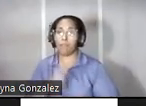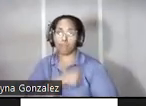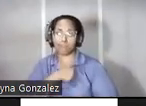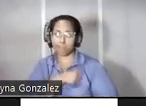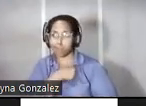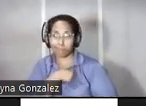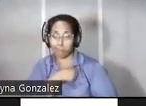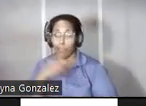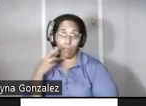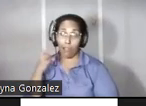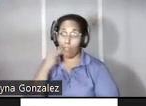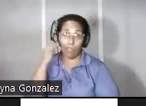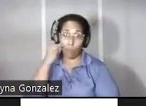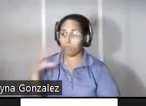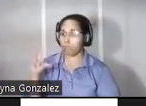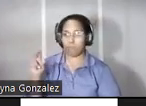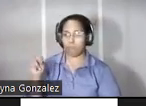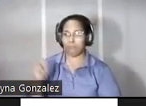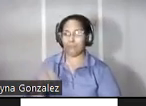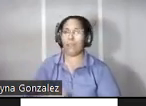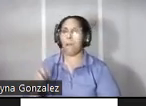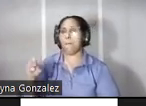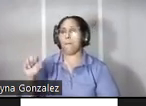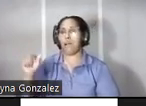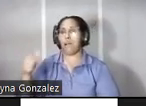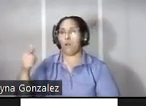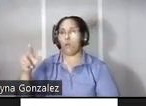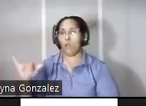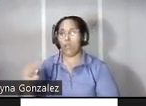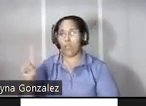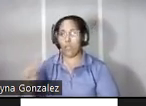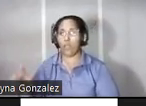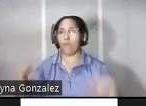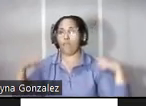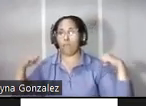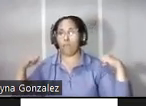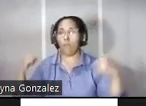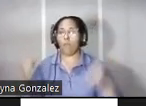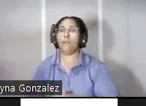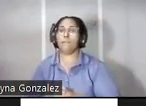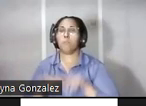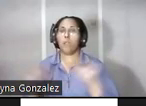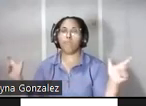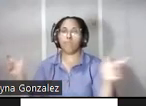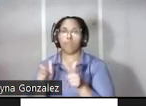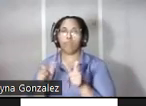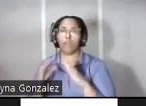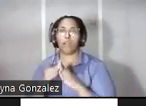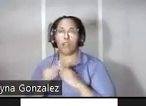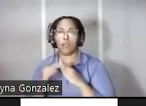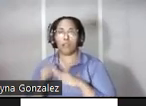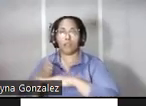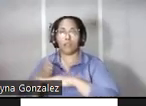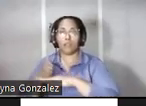perdón, no es Mayagüez, es Magüeyes, Guánica, en una humilde y pequeña casita de madera, la